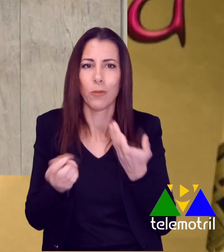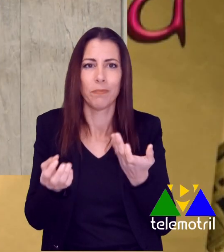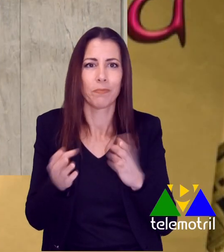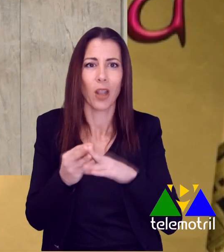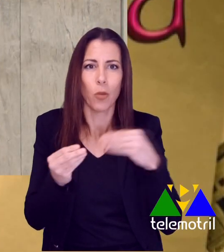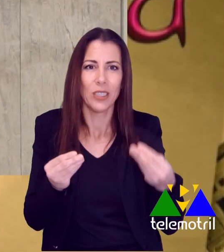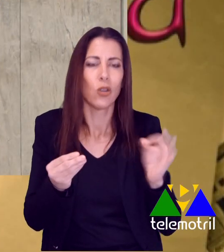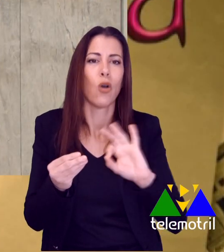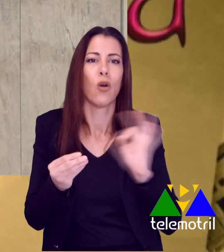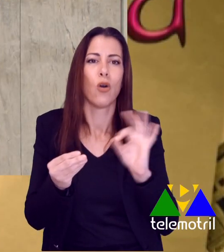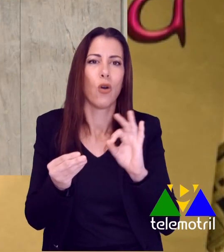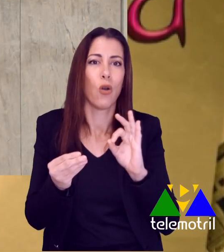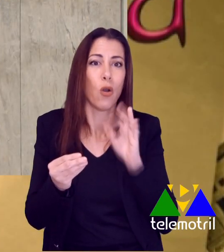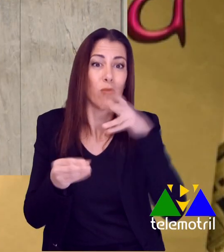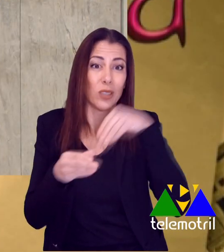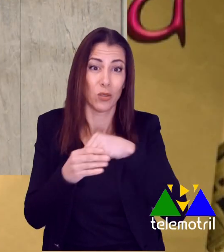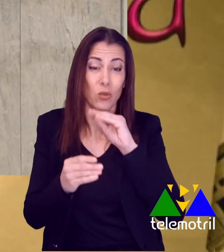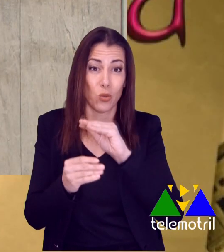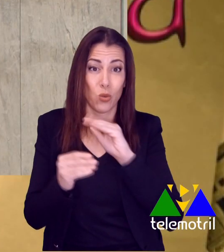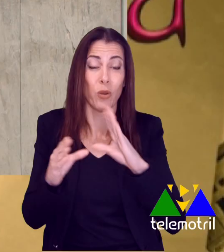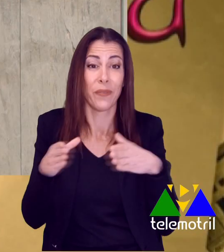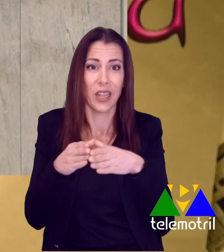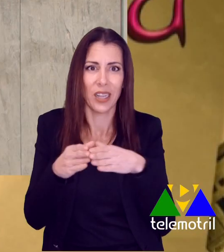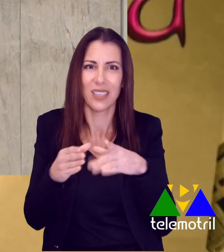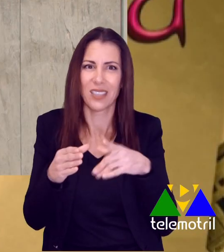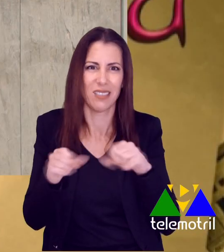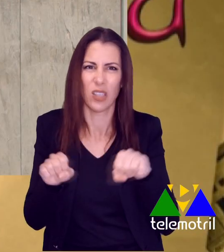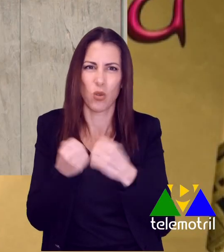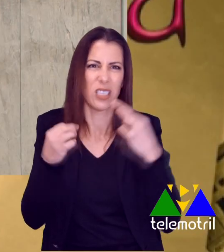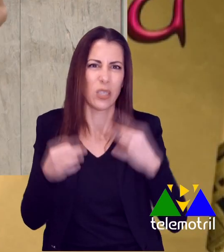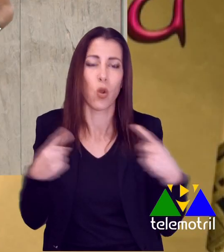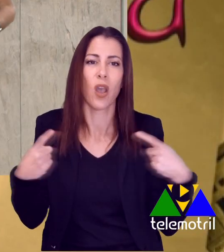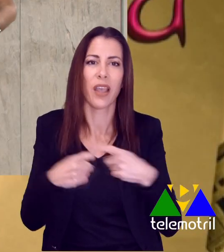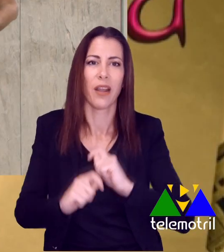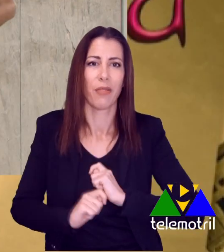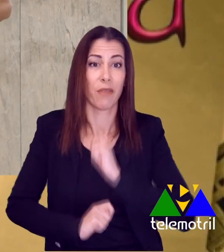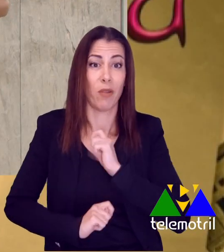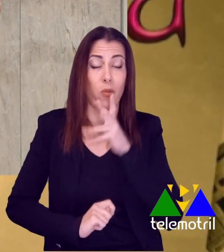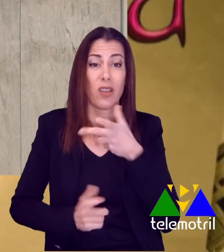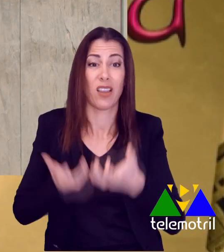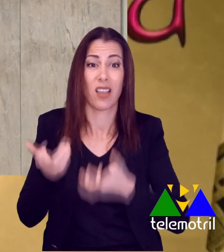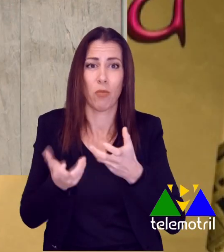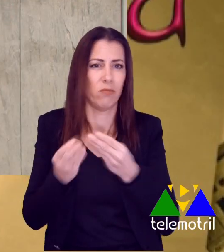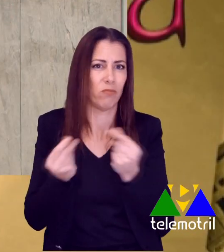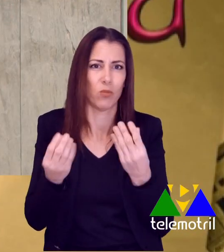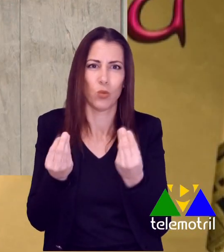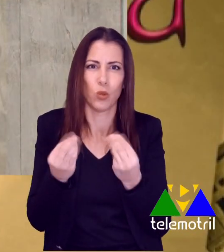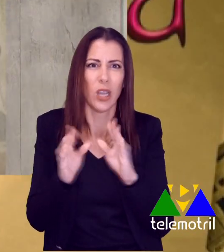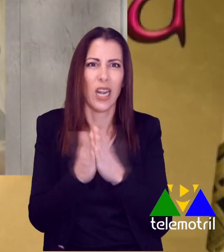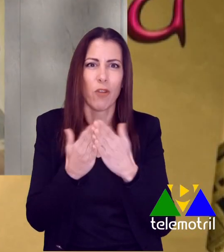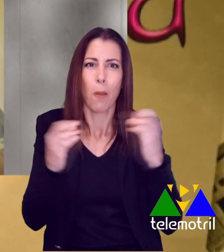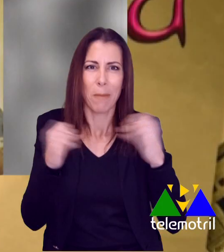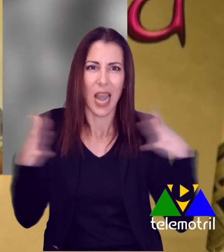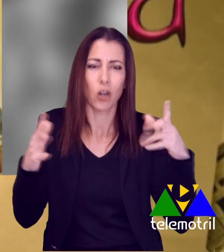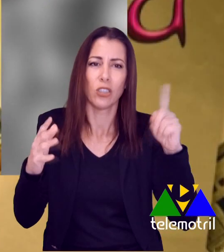la iglesia, se destruyó en época de la Guerra Civil. Como se quemó, desapareció el libro de los milagros de la